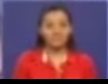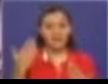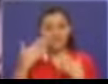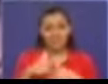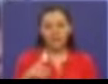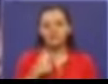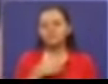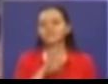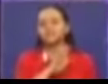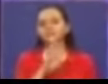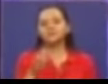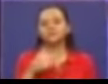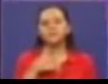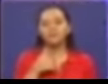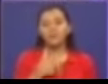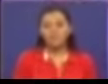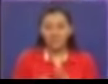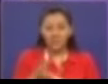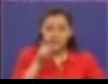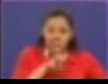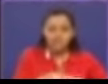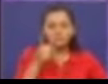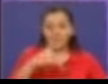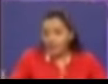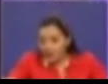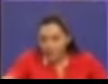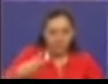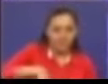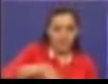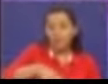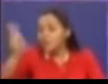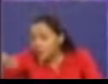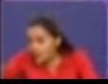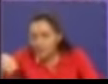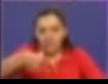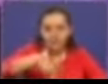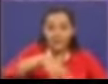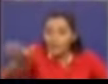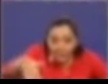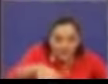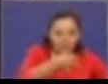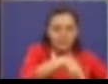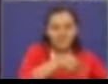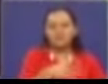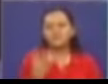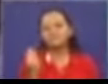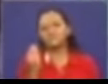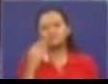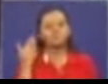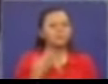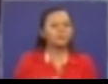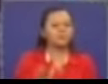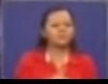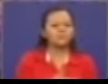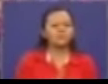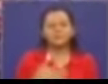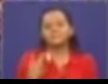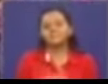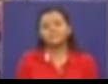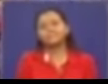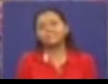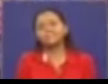de paquete, porque no me dejaron sentar un segundo, me sacaron el aire, porque había una tremenda música y tremendo ritmo.